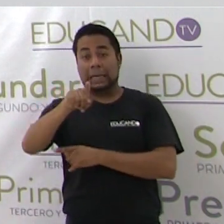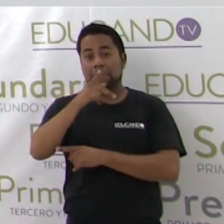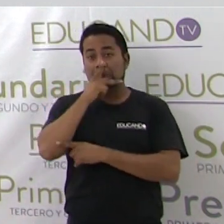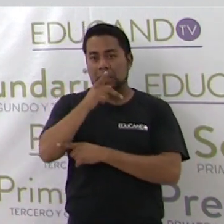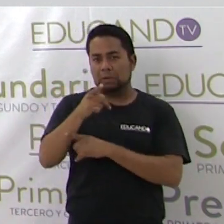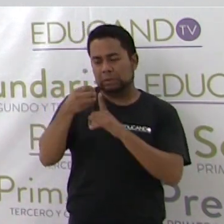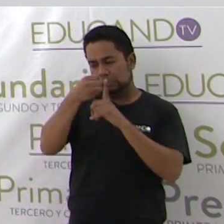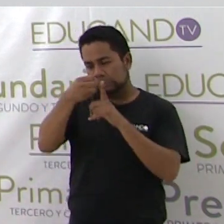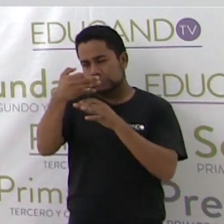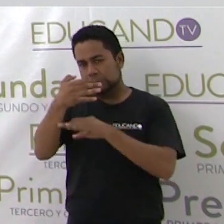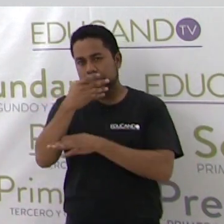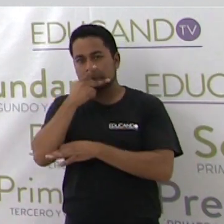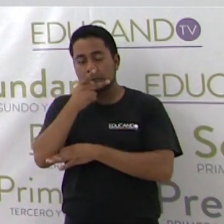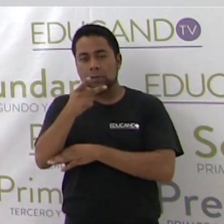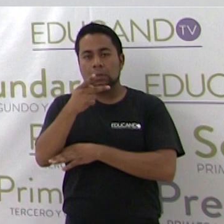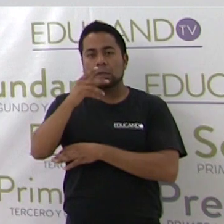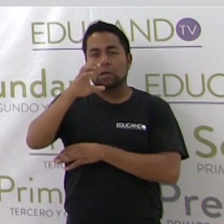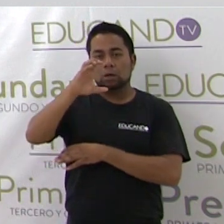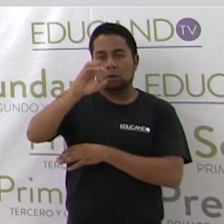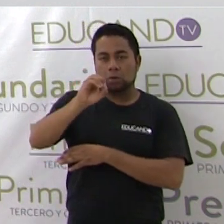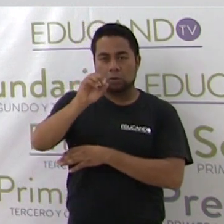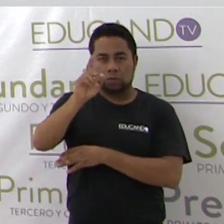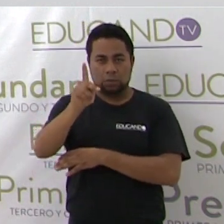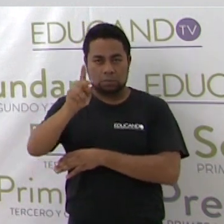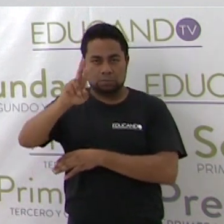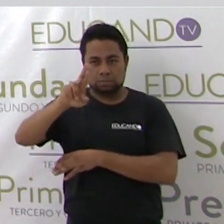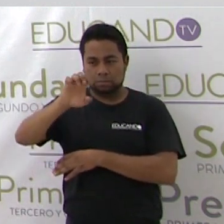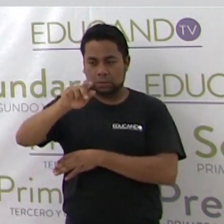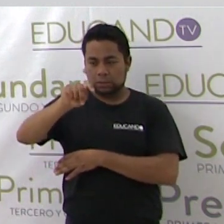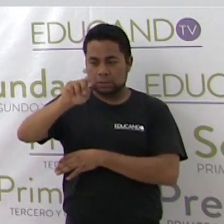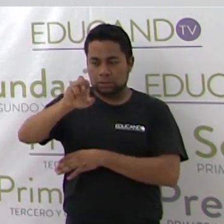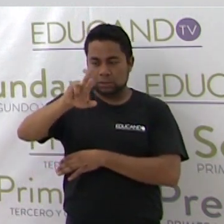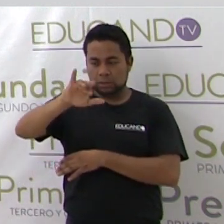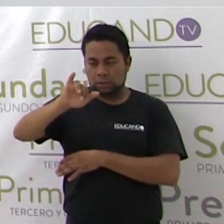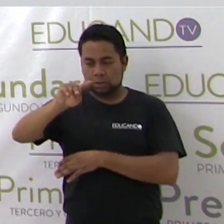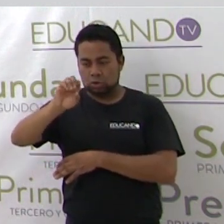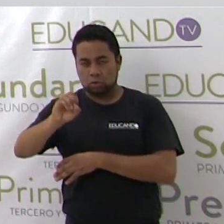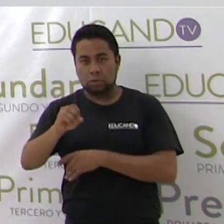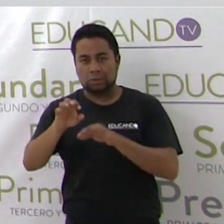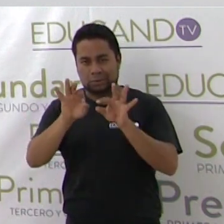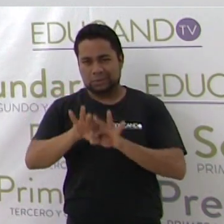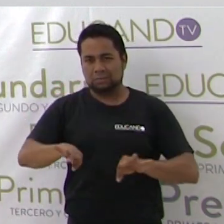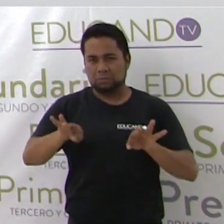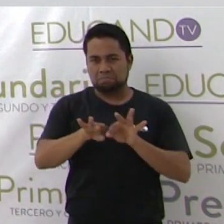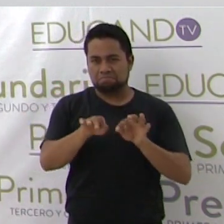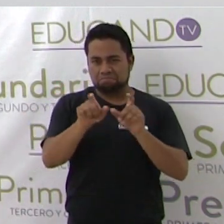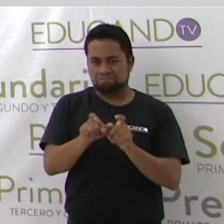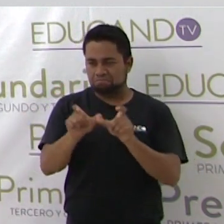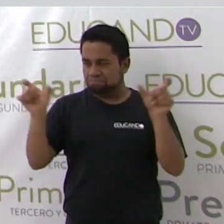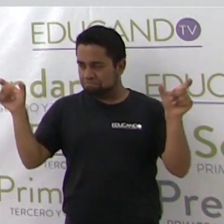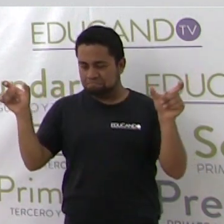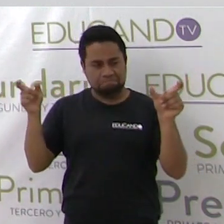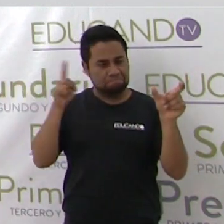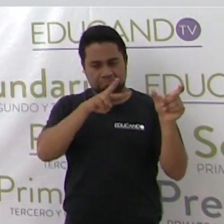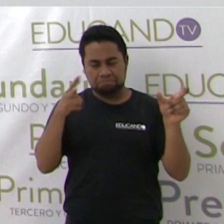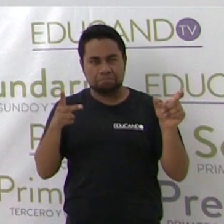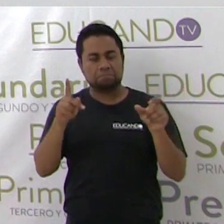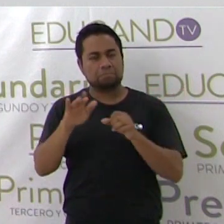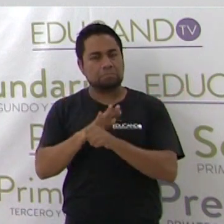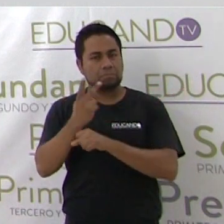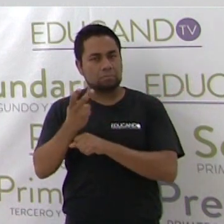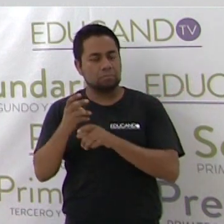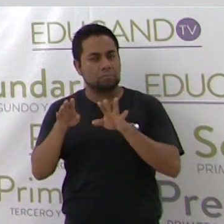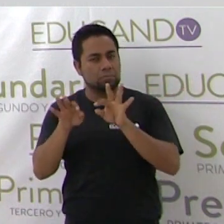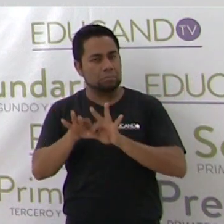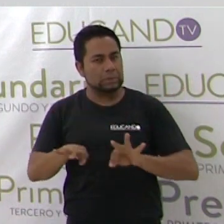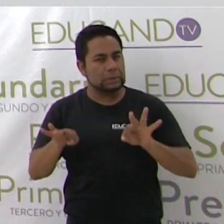copretérito. ¿Bien? Importante estas dos definiciones porque nos van a hacer